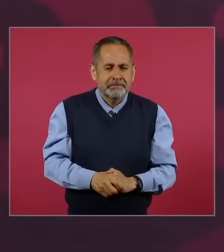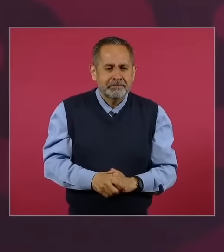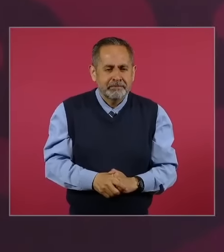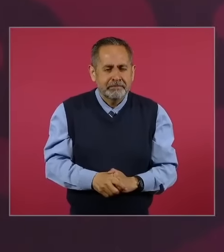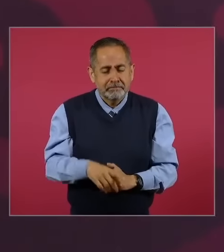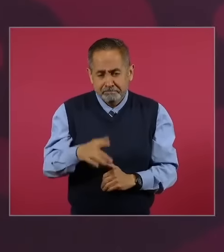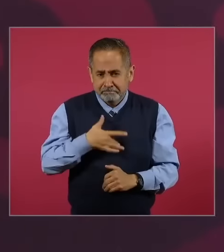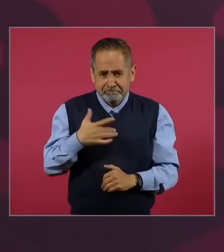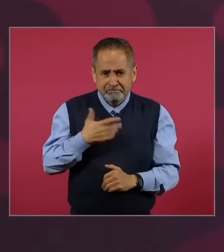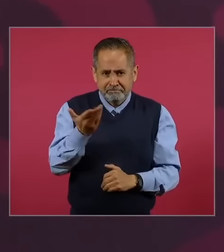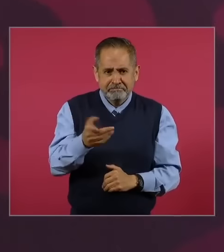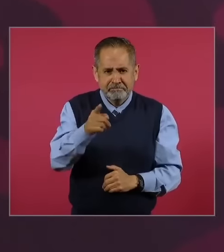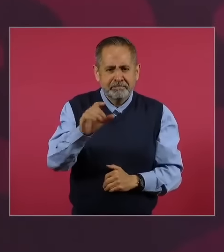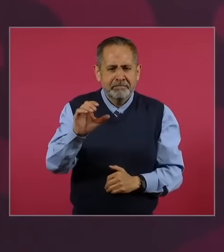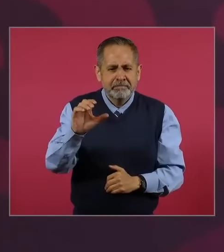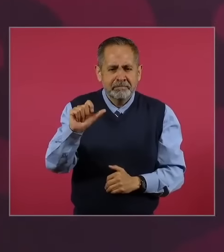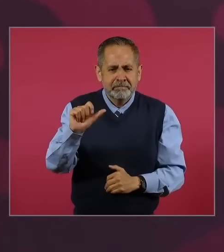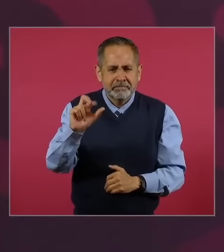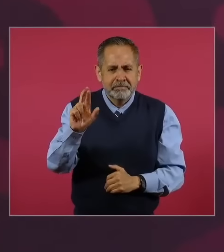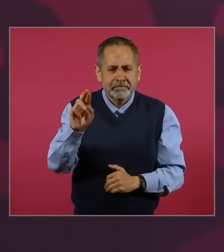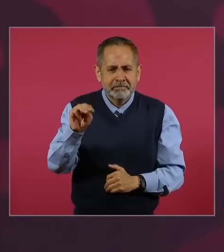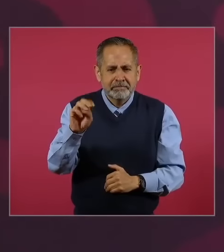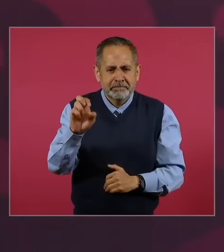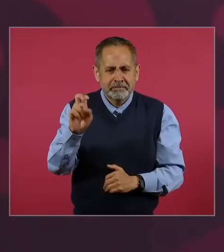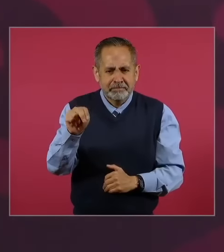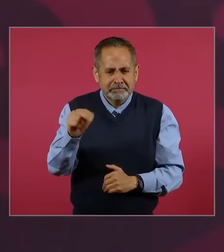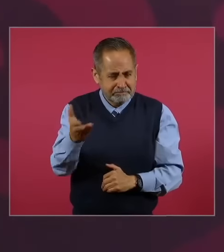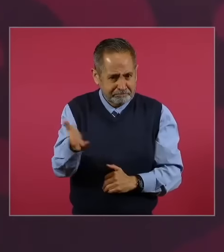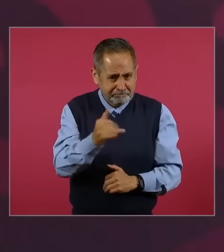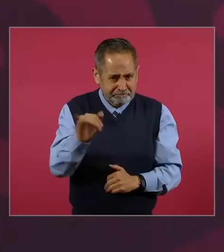¿Les parece bien, Carmen?